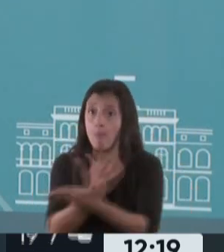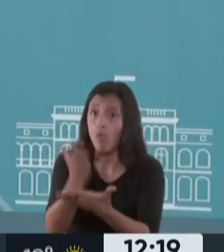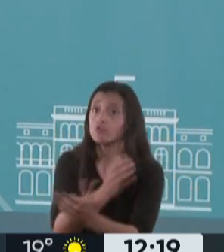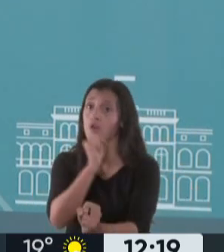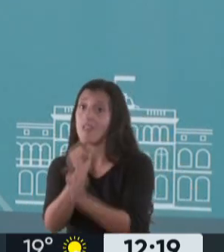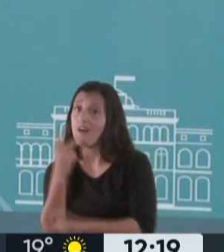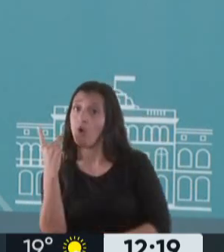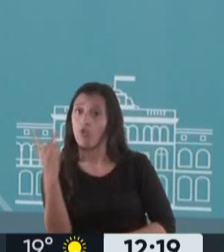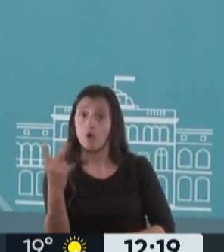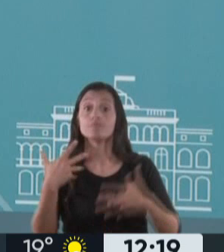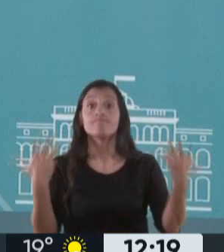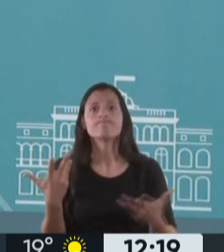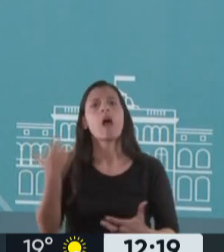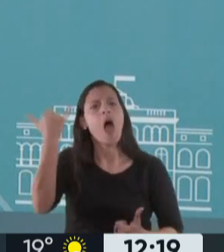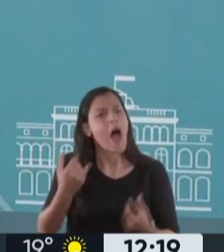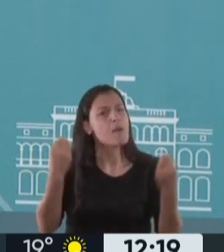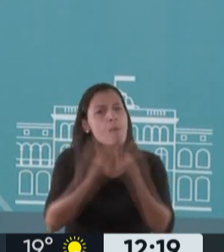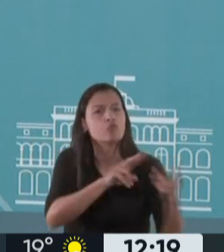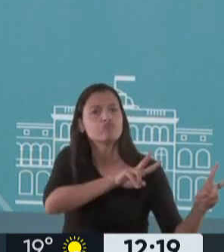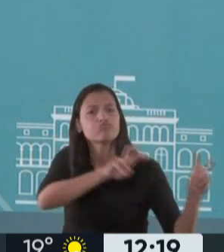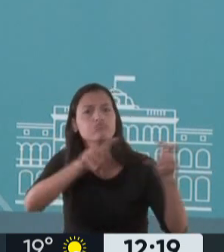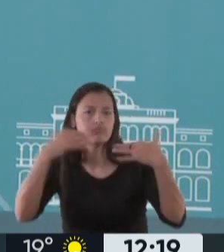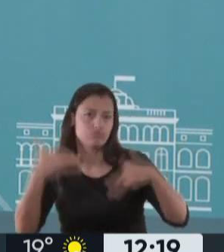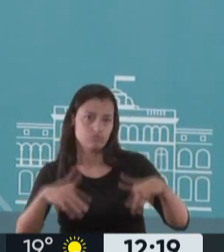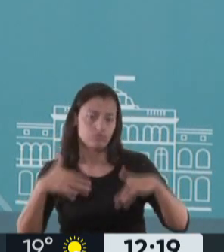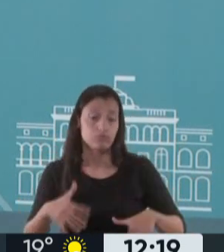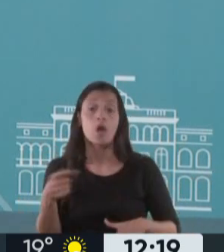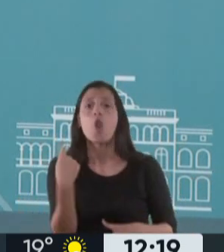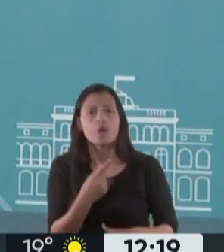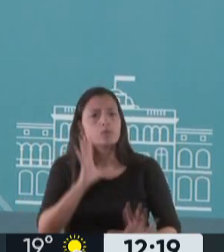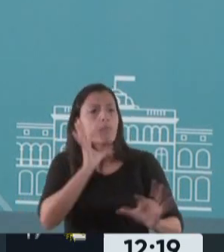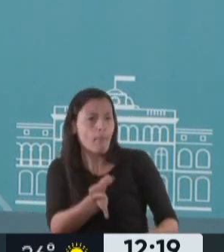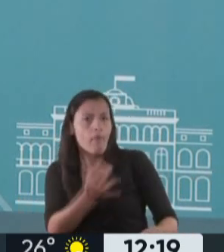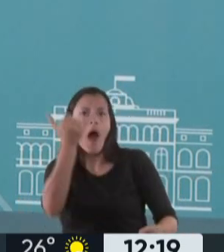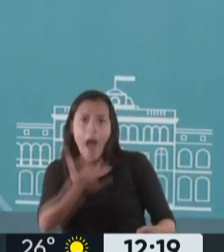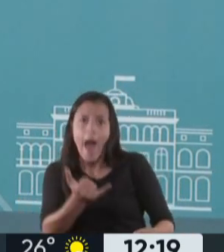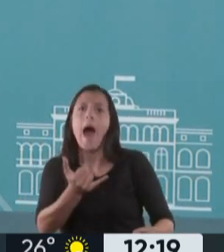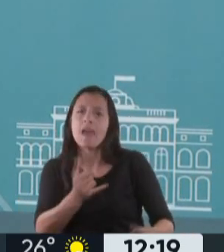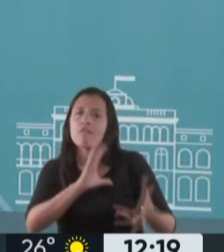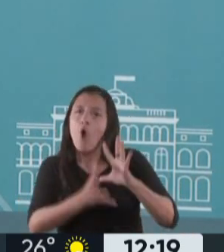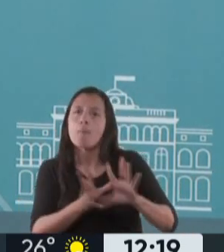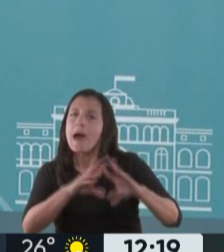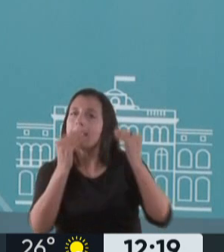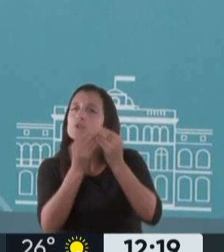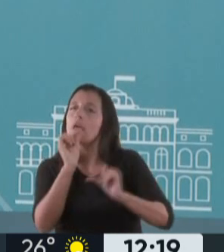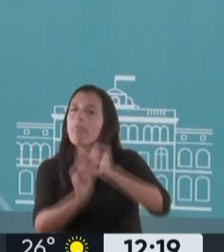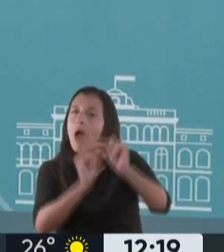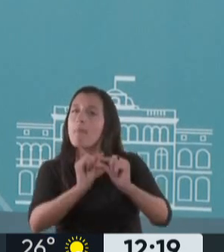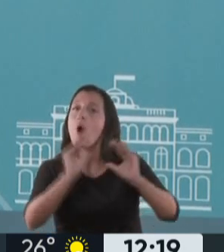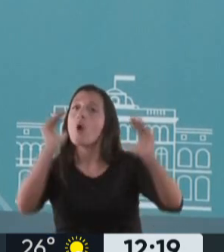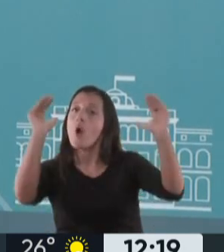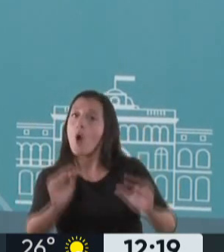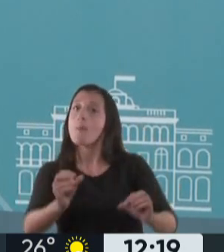trabajo. Así que son múltiples cuestiones. Lo que vemos es un camino descendente que obviamente hay que